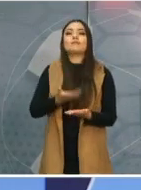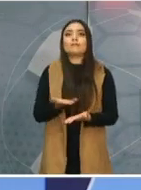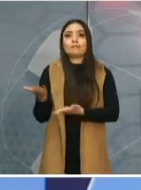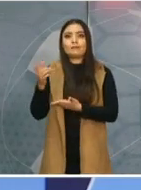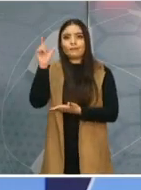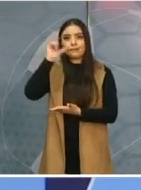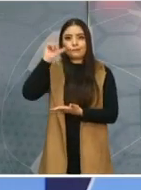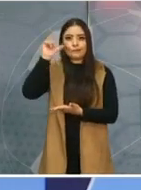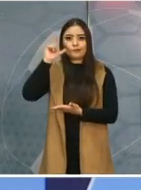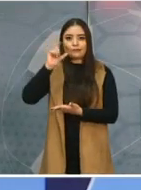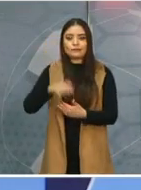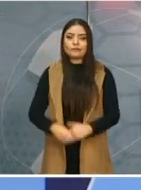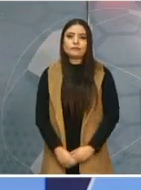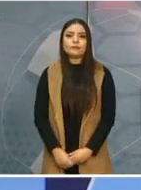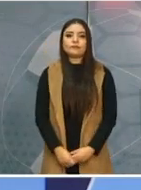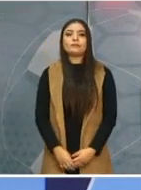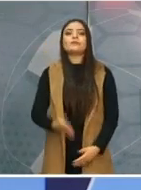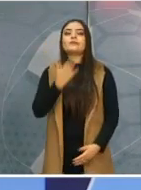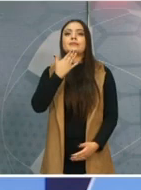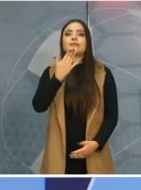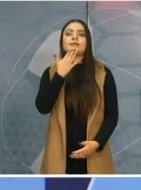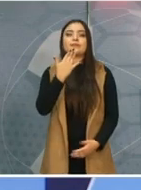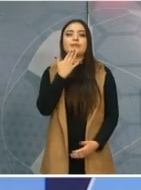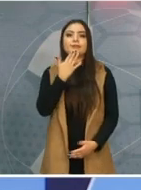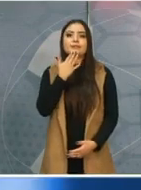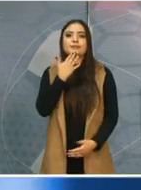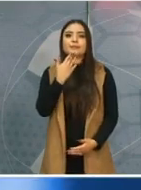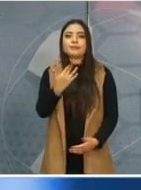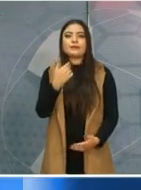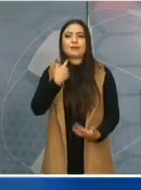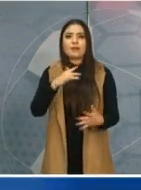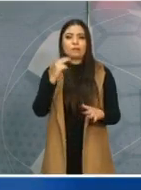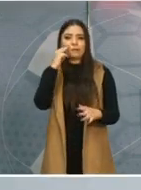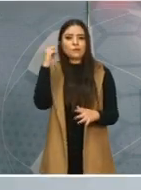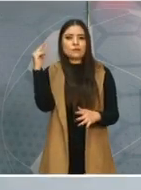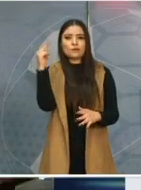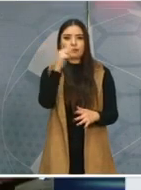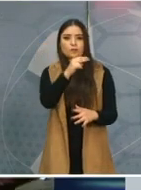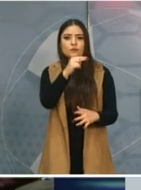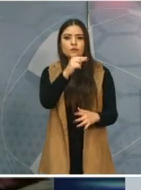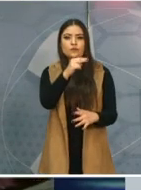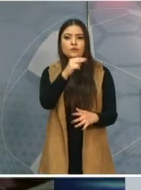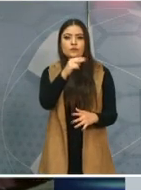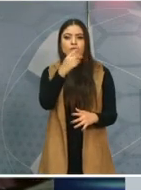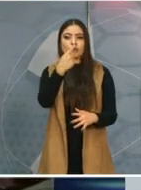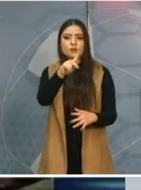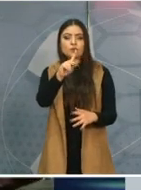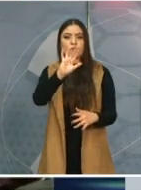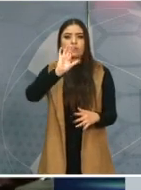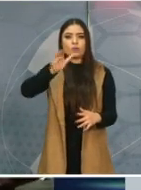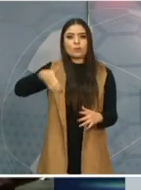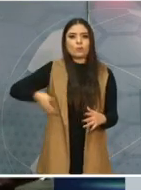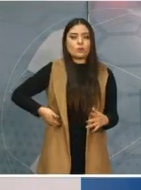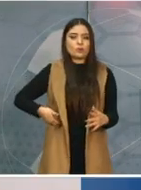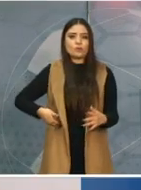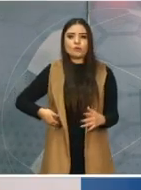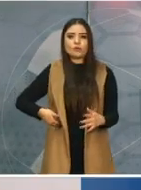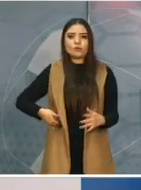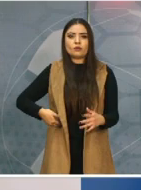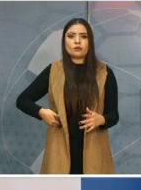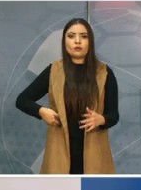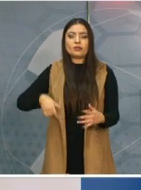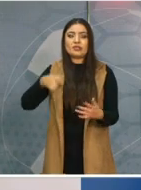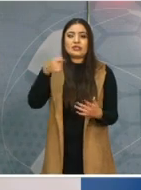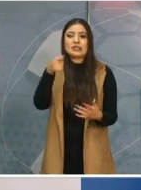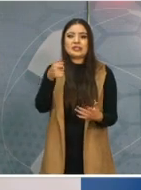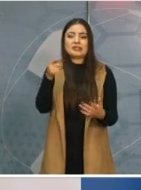muy bien pues ahí estamos viendo como pues un accidente y el descuido seguramente